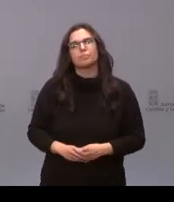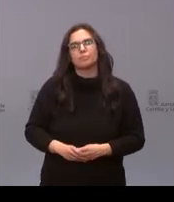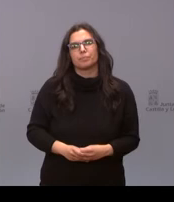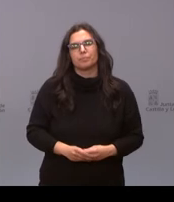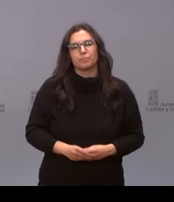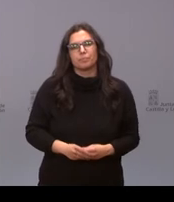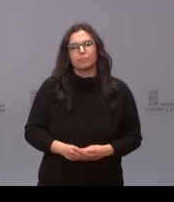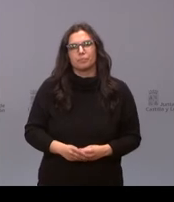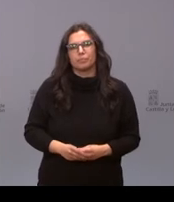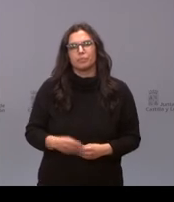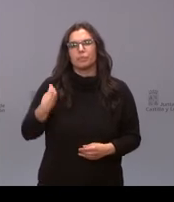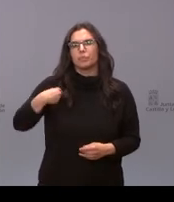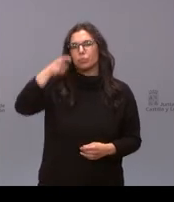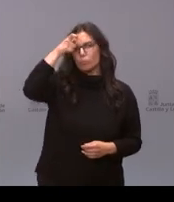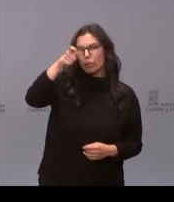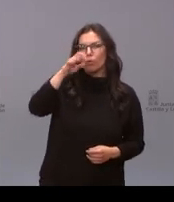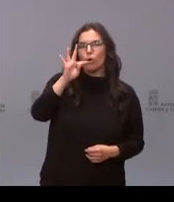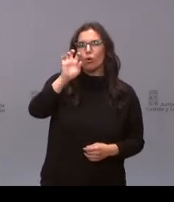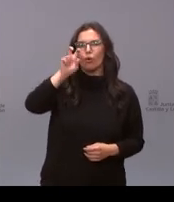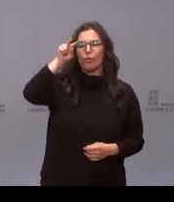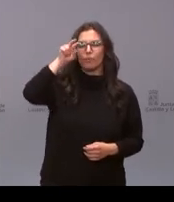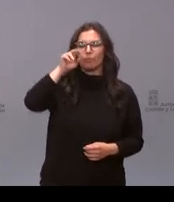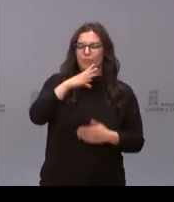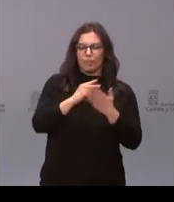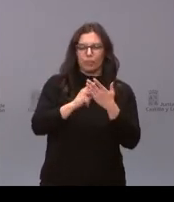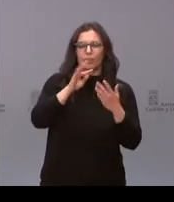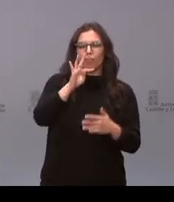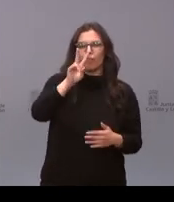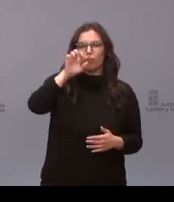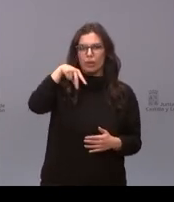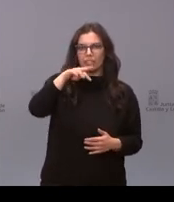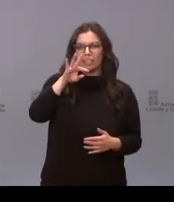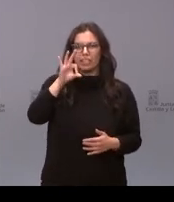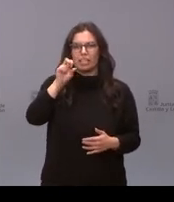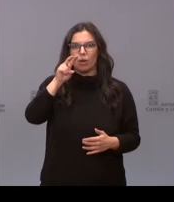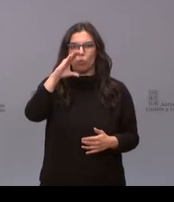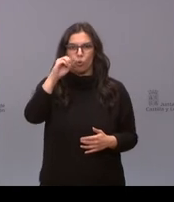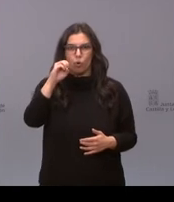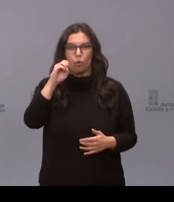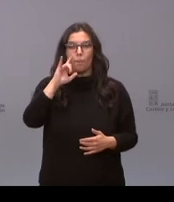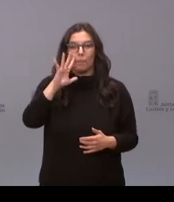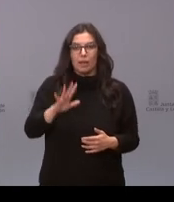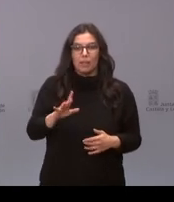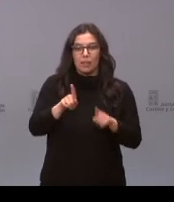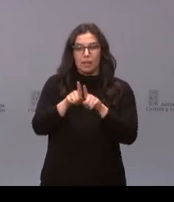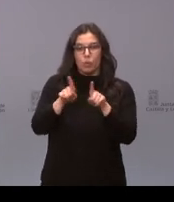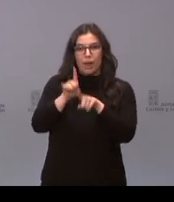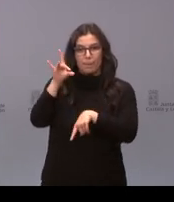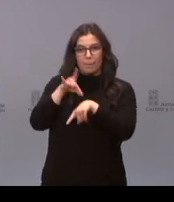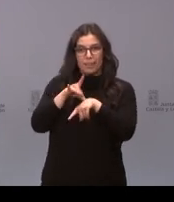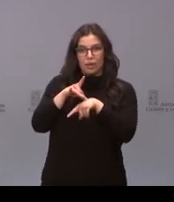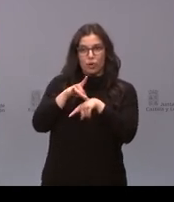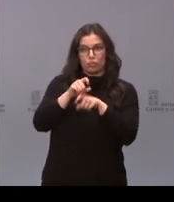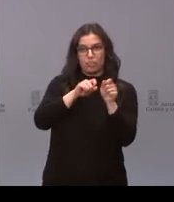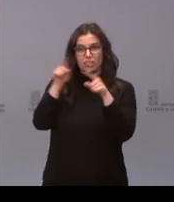de fuentesaúco parece que el profesional estaría dispuesto a venir desde burgos mi día a la semana no sé si